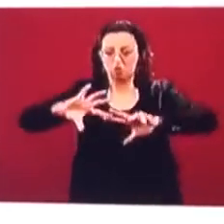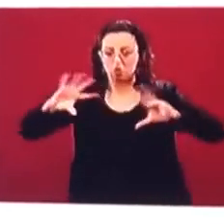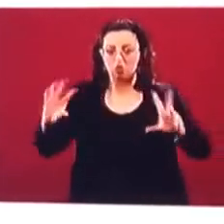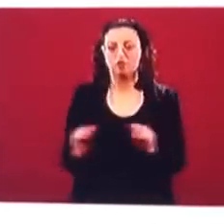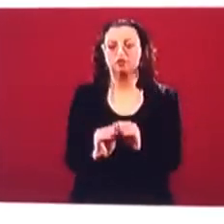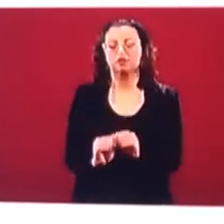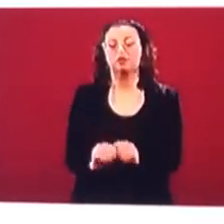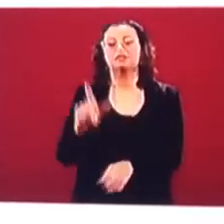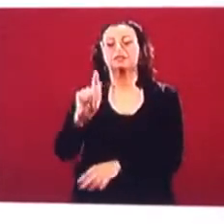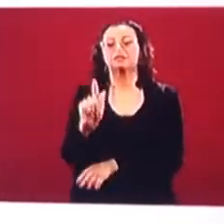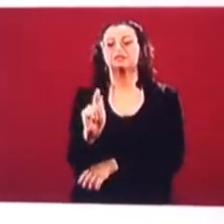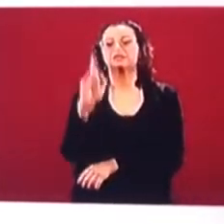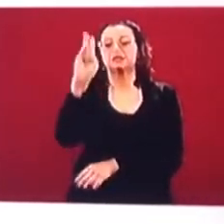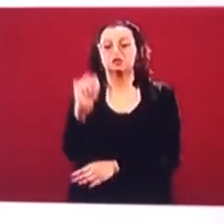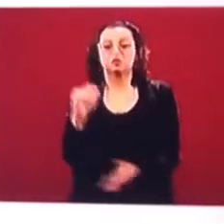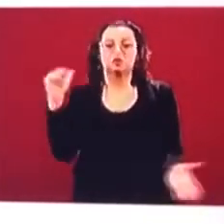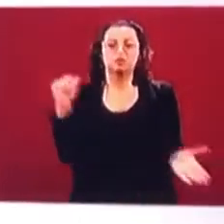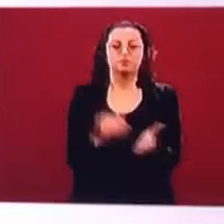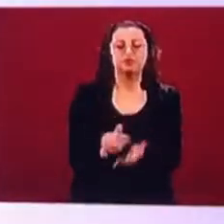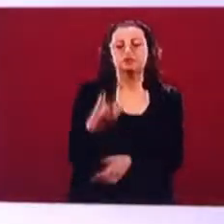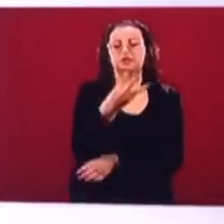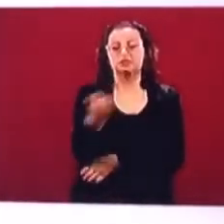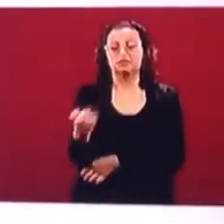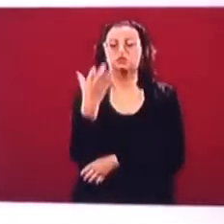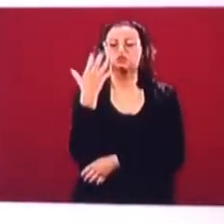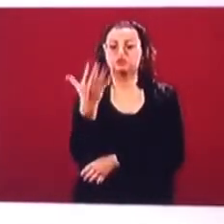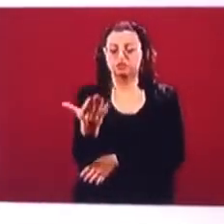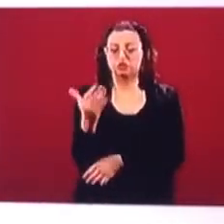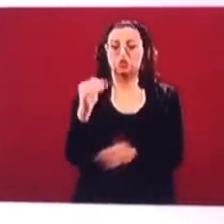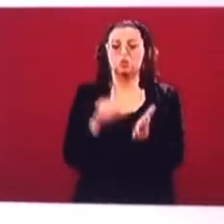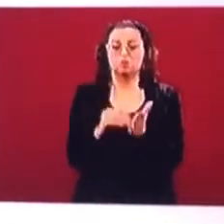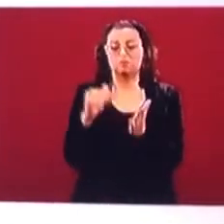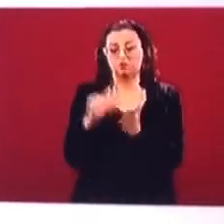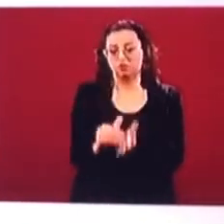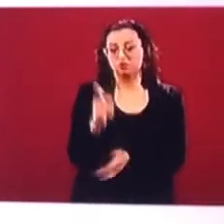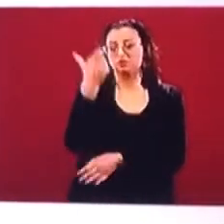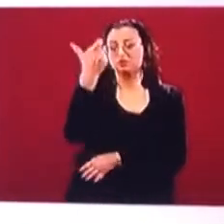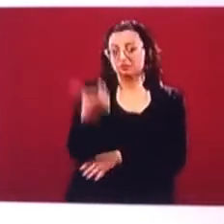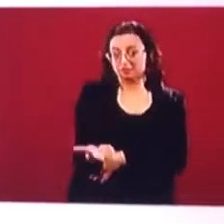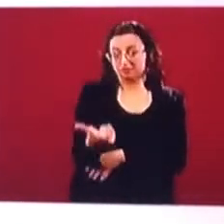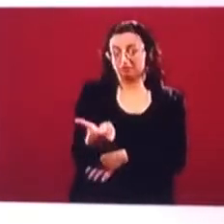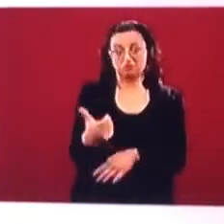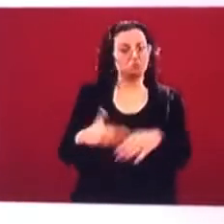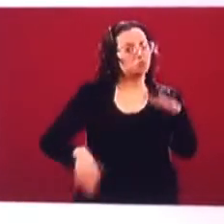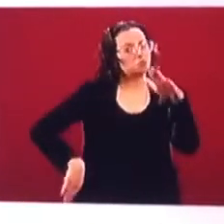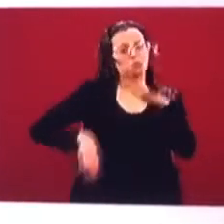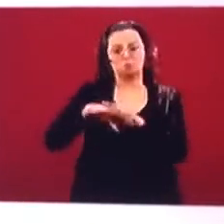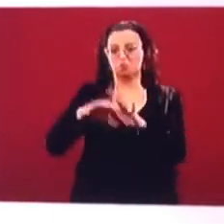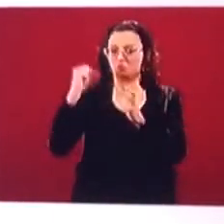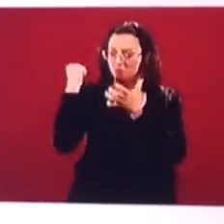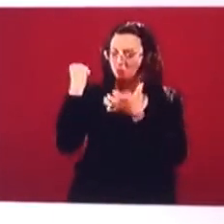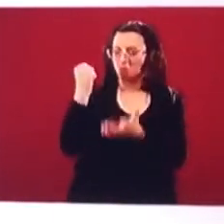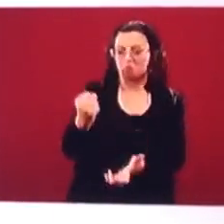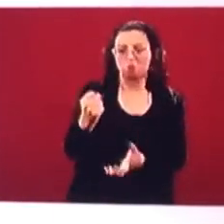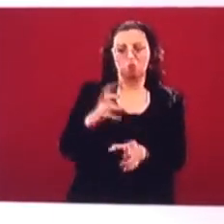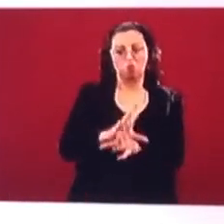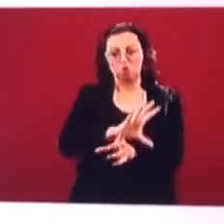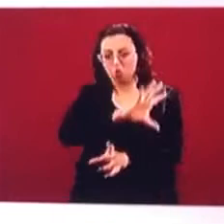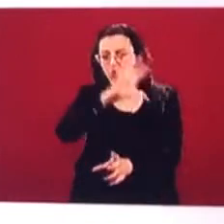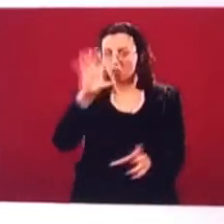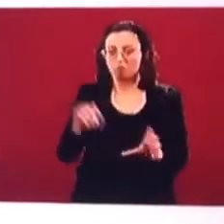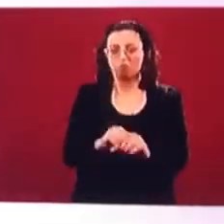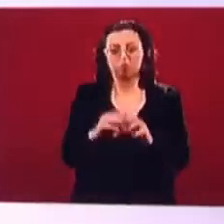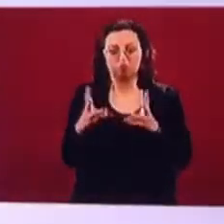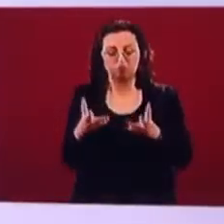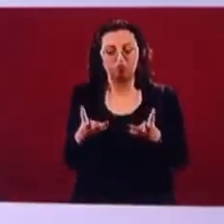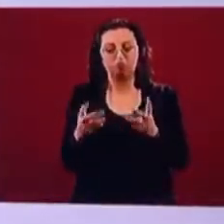de la gente, de la sociedad, vamos a llamarle así, pero hay que hacerlo. Y le voy a dar lectura a esta columna porque usted